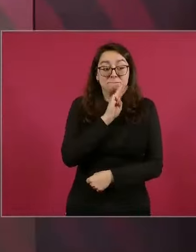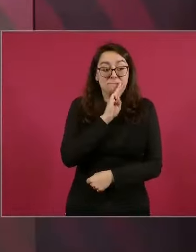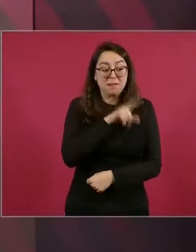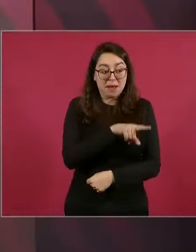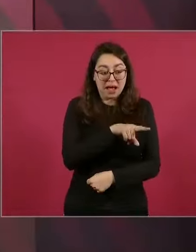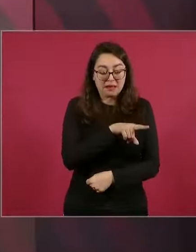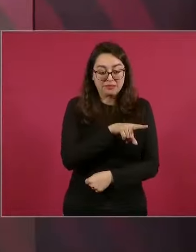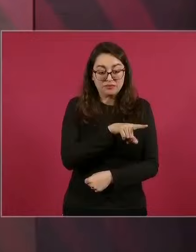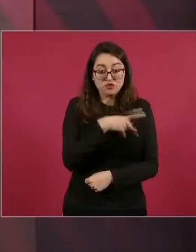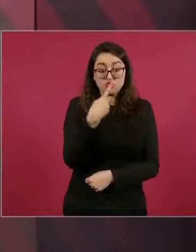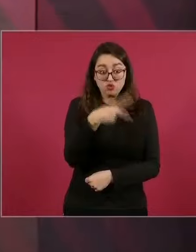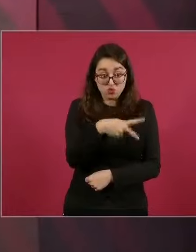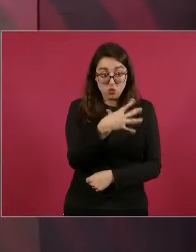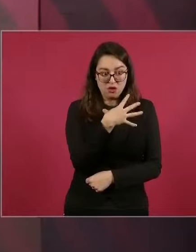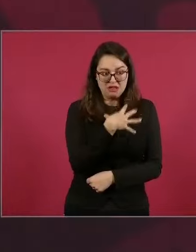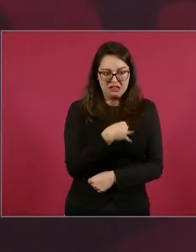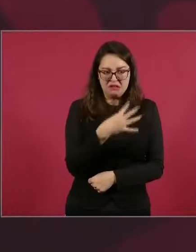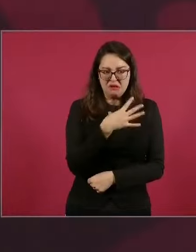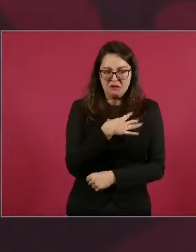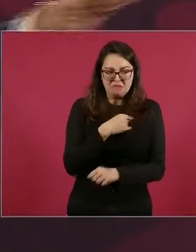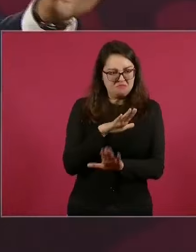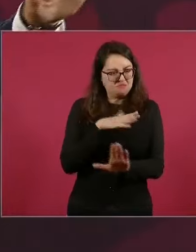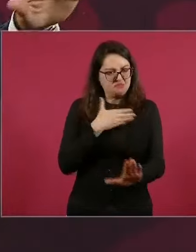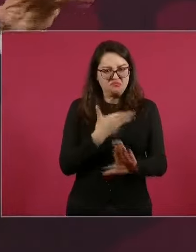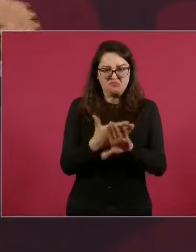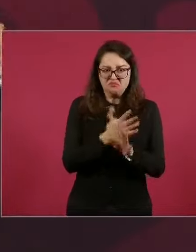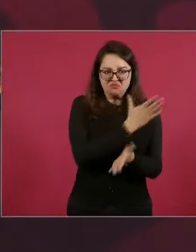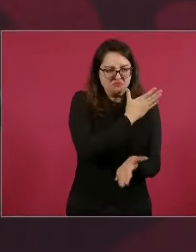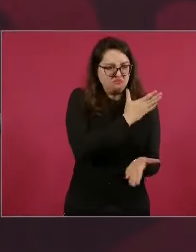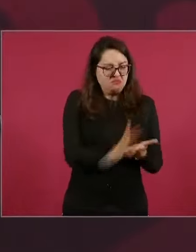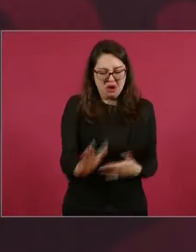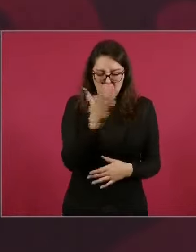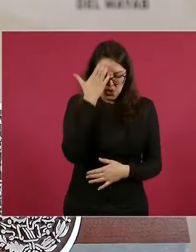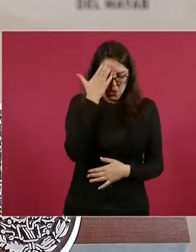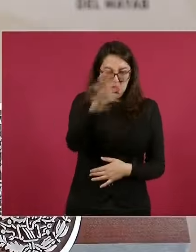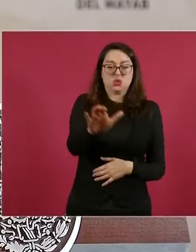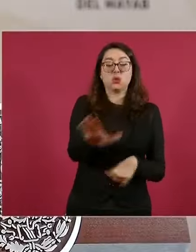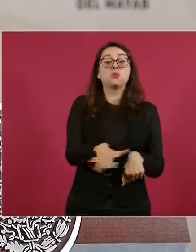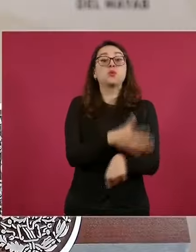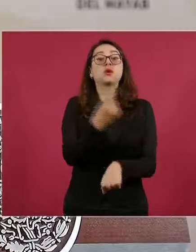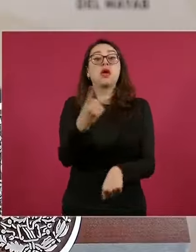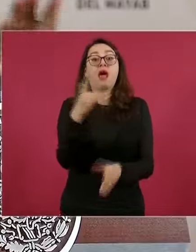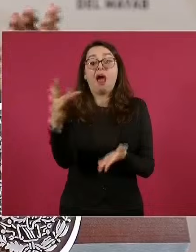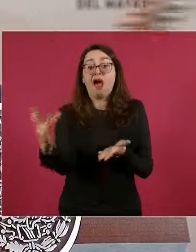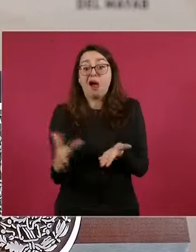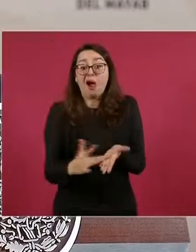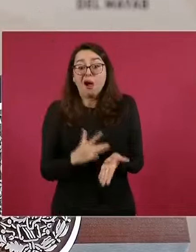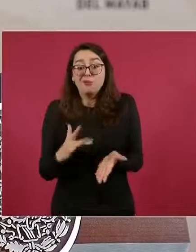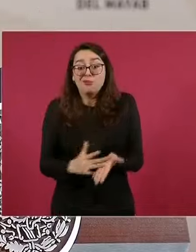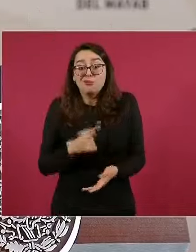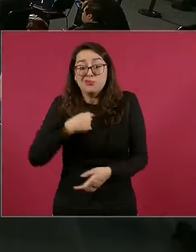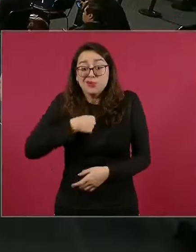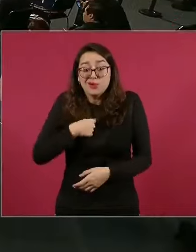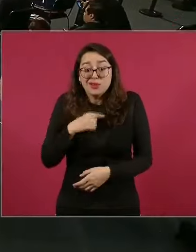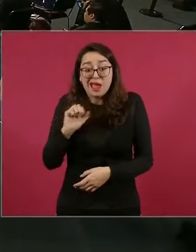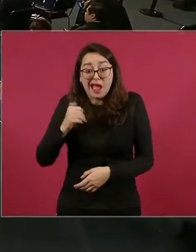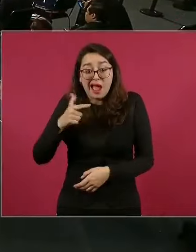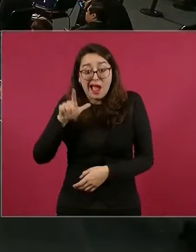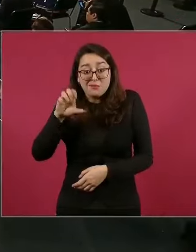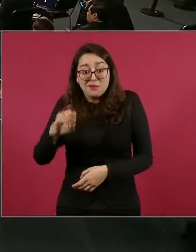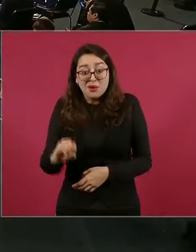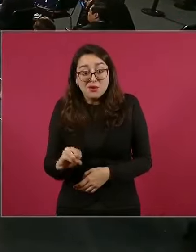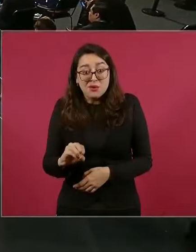están en control no de las autoridades, sino en control de los narcotraficantes, de los cárteles. Uh-huh. Entonces, ese es precisamente lo que muchos